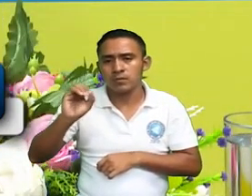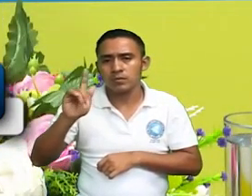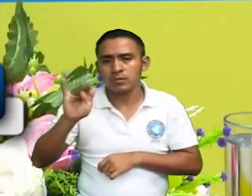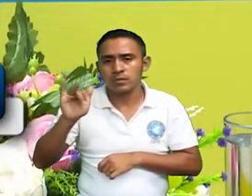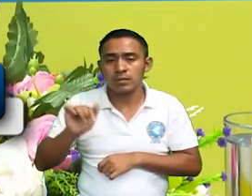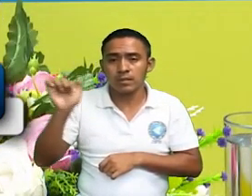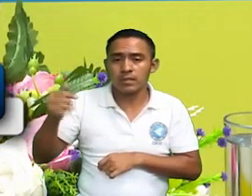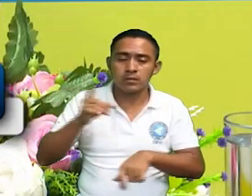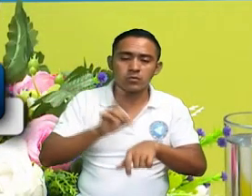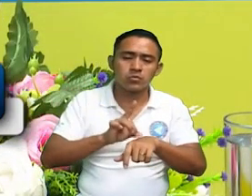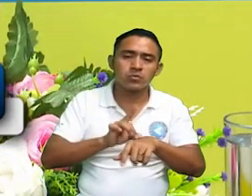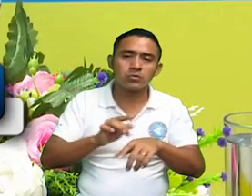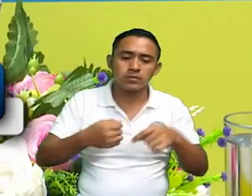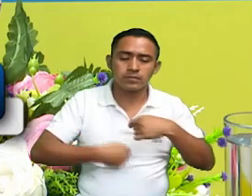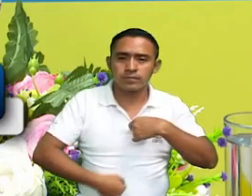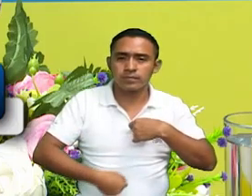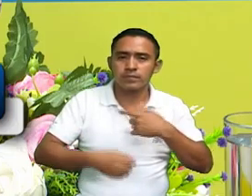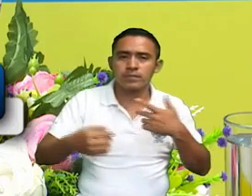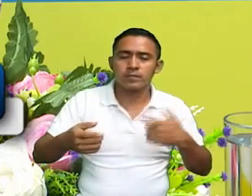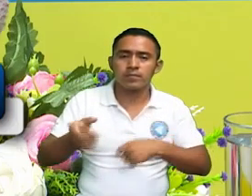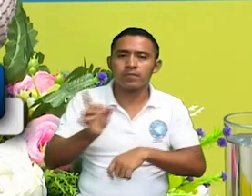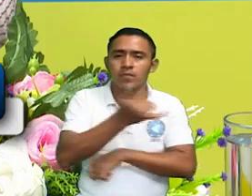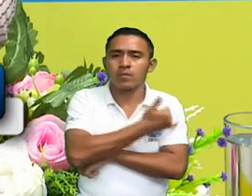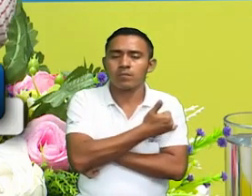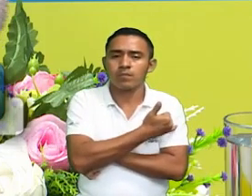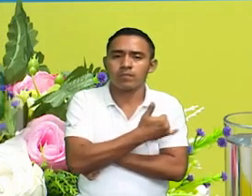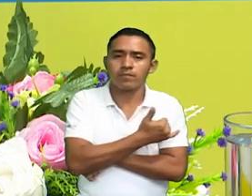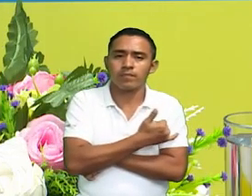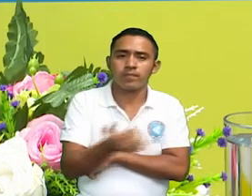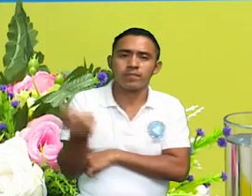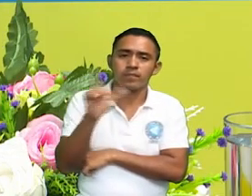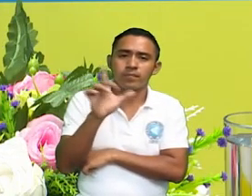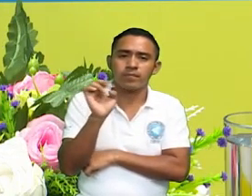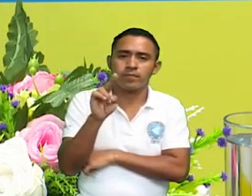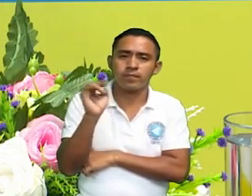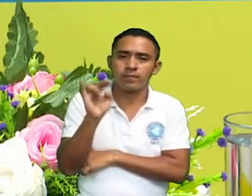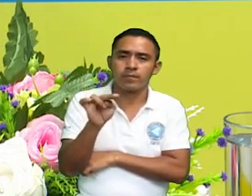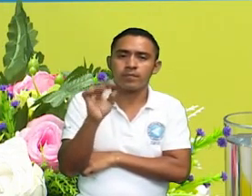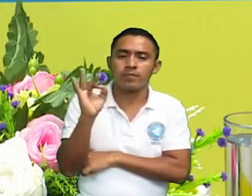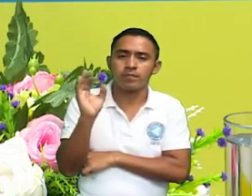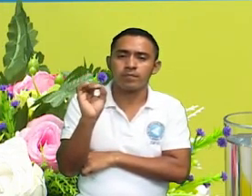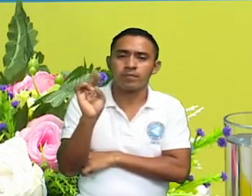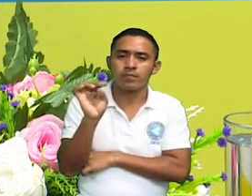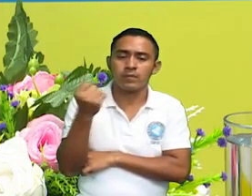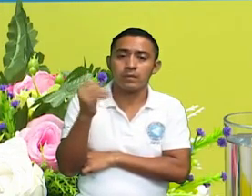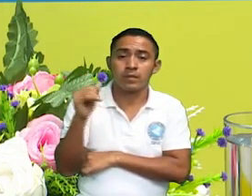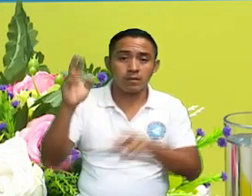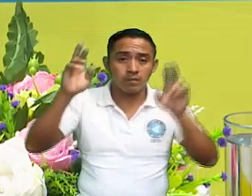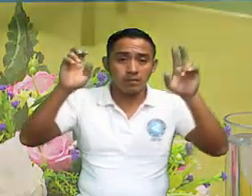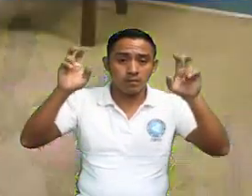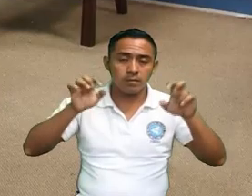es médico cirujana del Hospital de Referencia Nacional Lenín Fonseca. Con ella estamos conversando sobre el